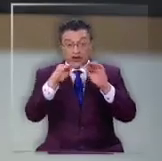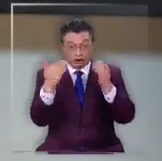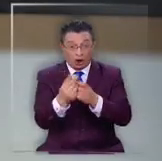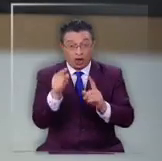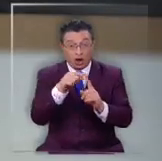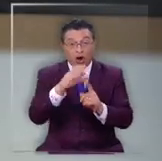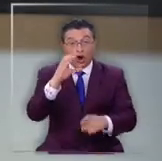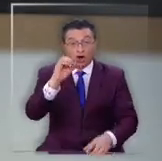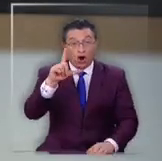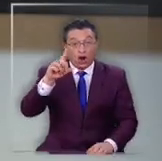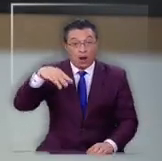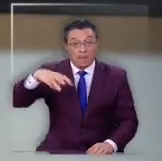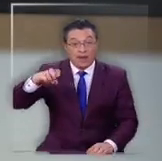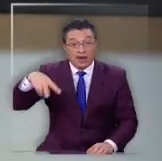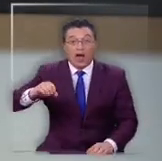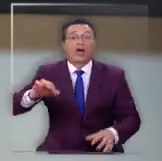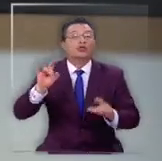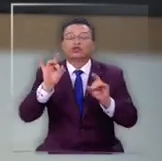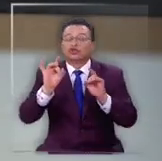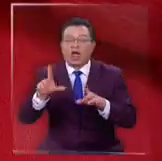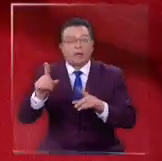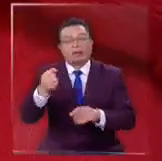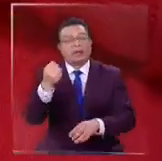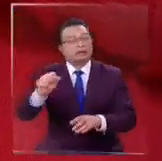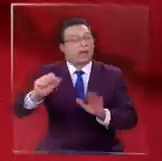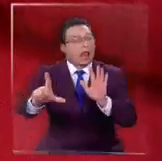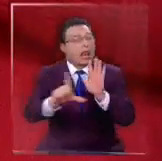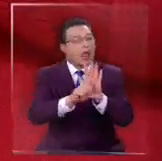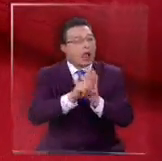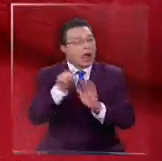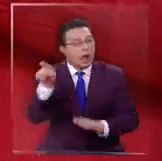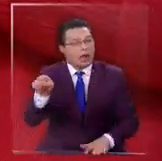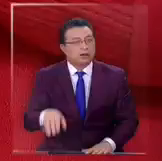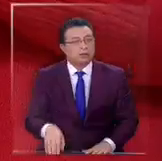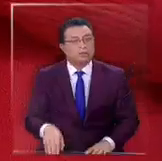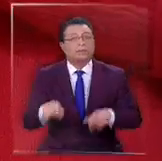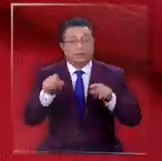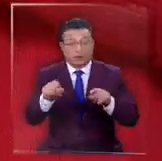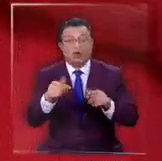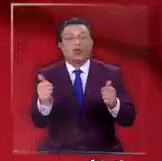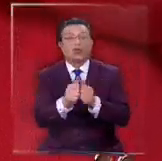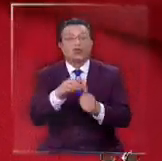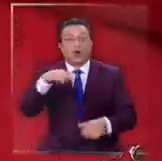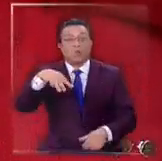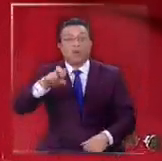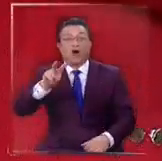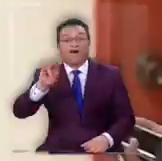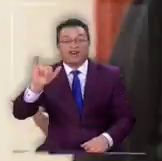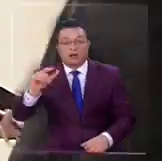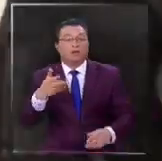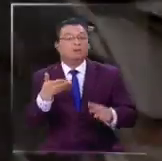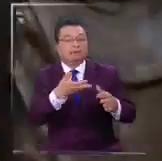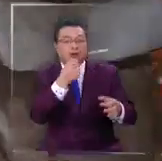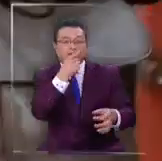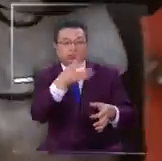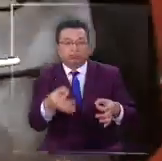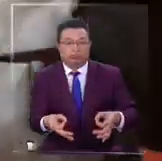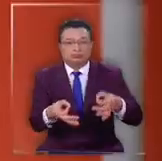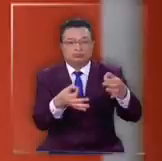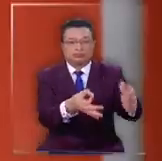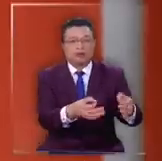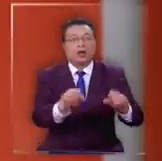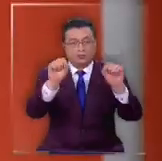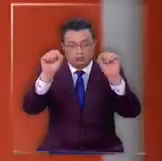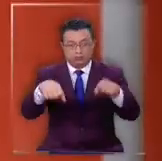Colmena fue un acto totalmente arbitrario y ilegal. Por eso Marco junto al móvil presentaron un recurso de protección, el cual fue admitido